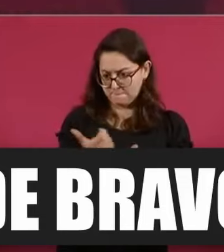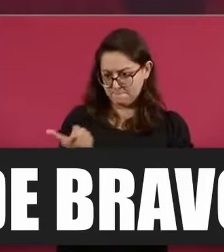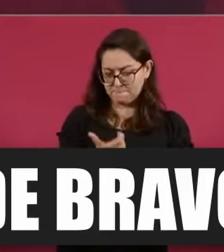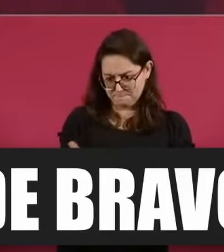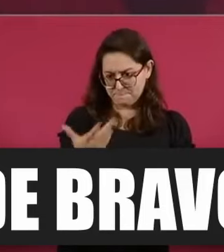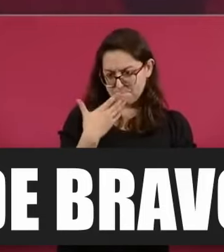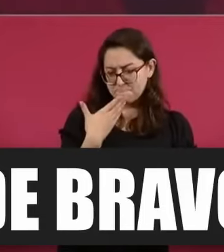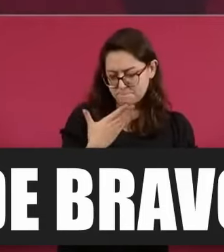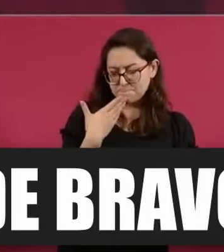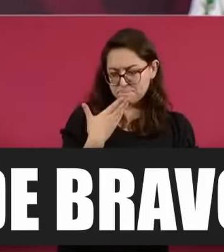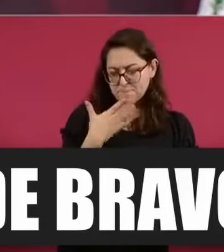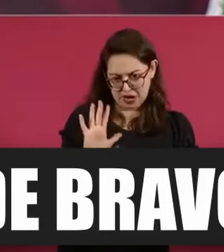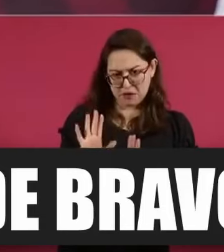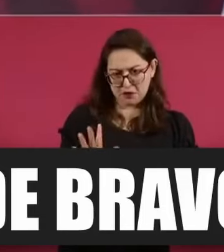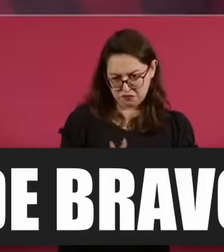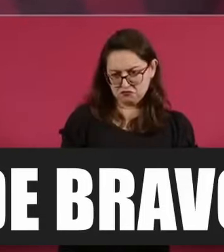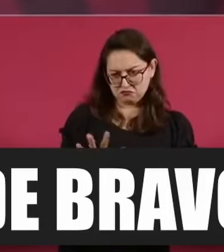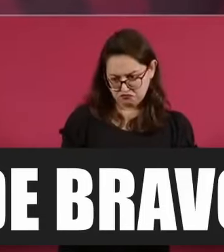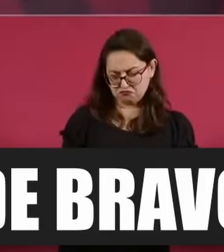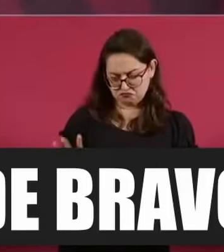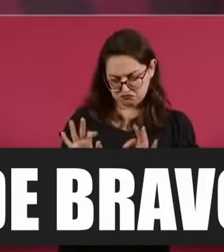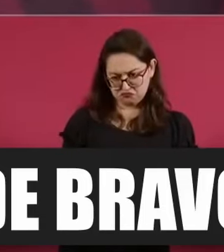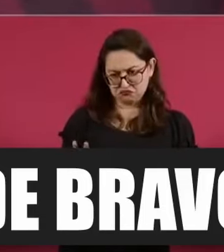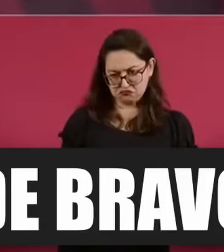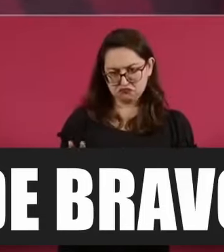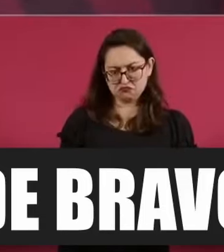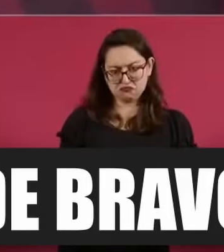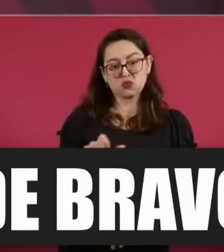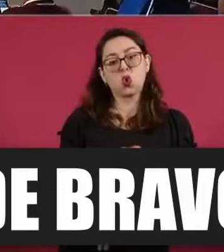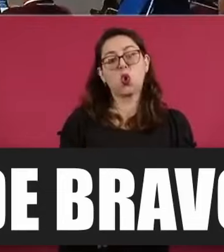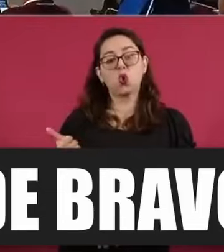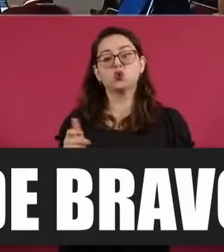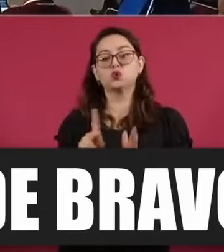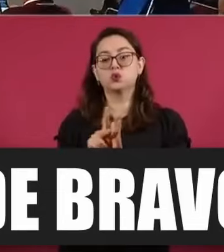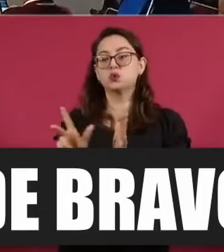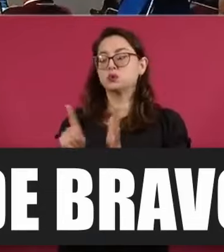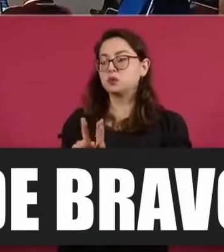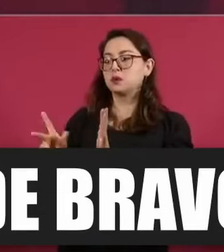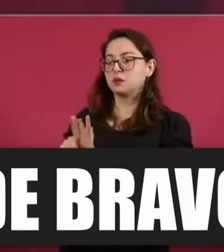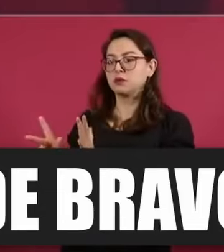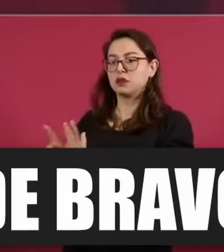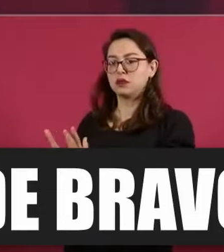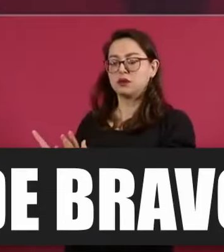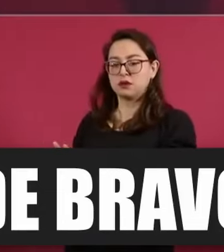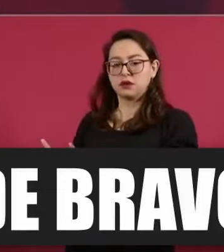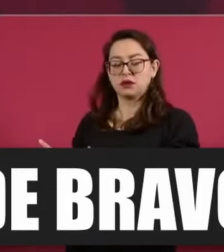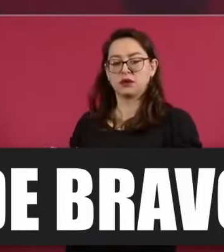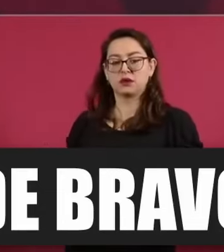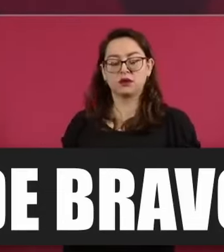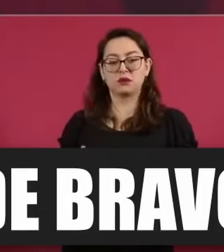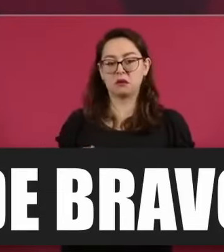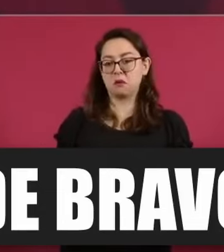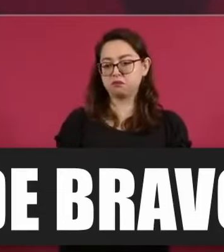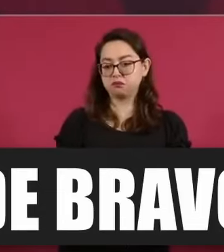periódicos que mejor pagan, porque en otros había la mala costumbre, cuando predominaba el